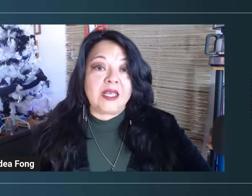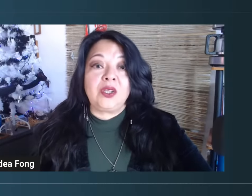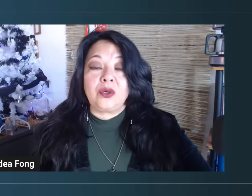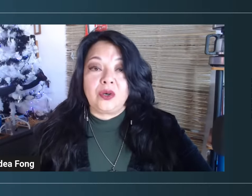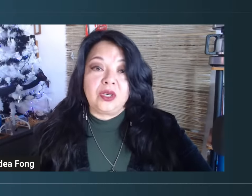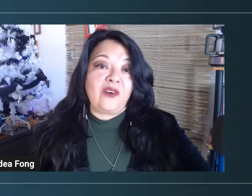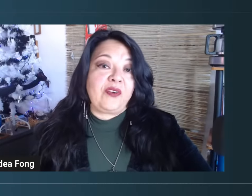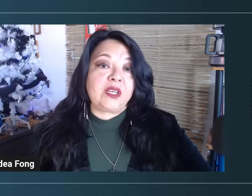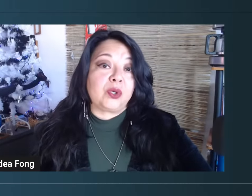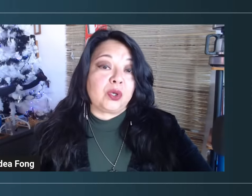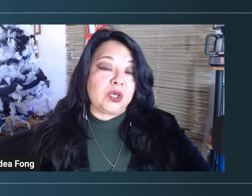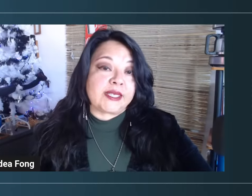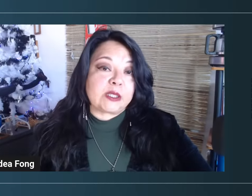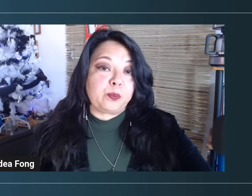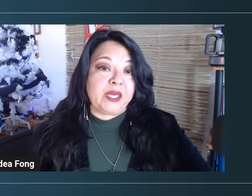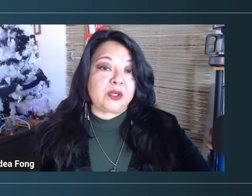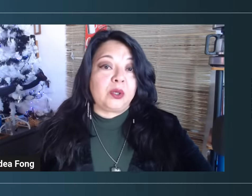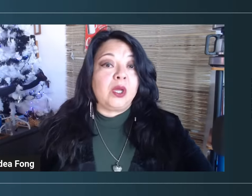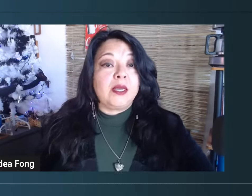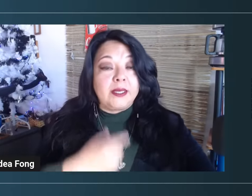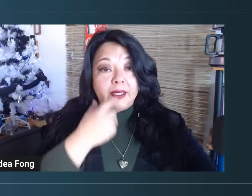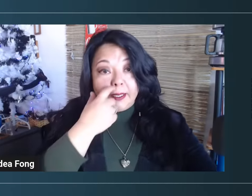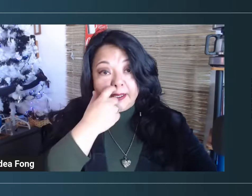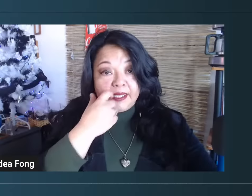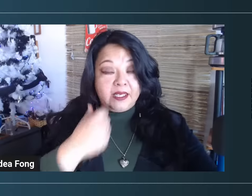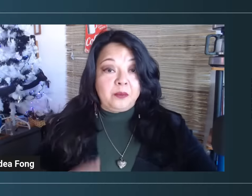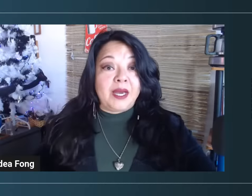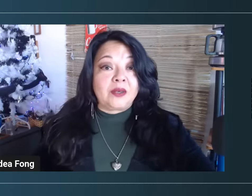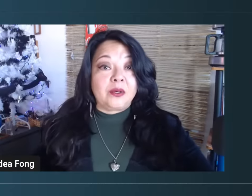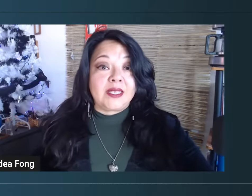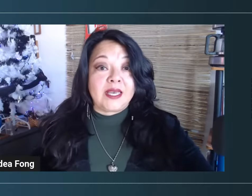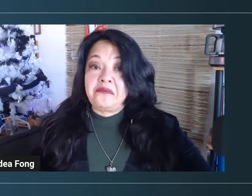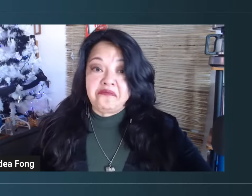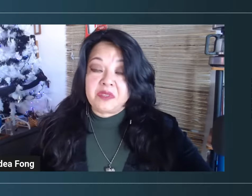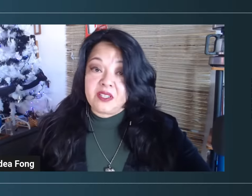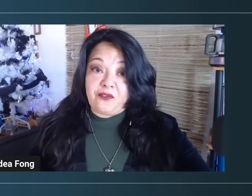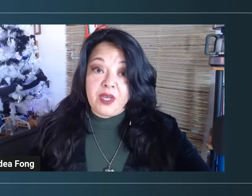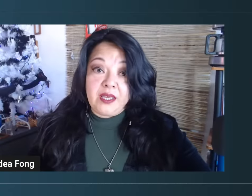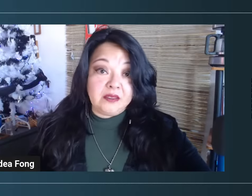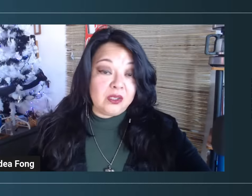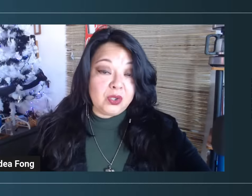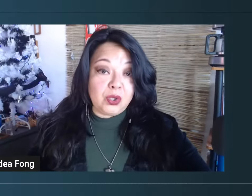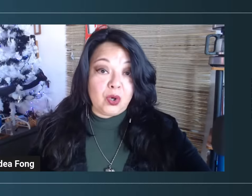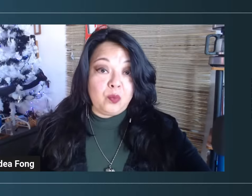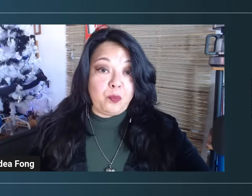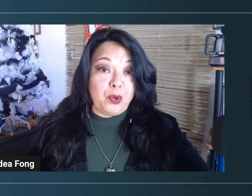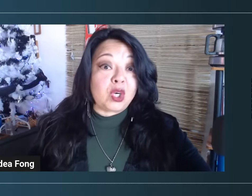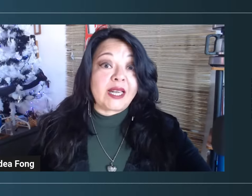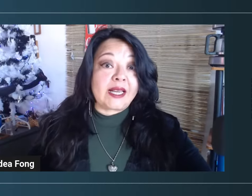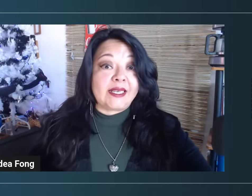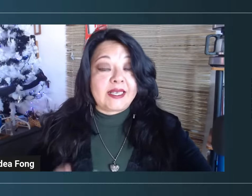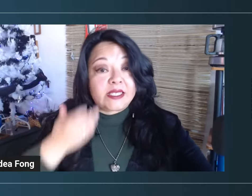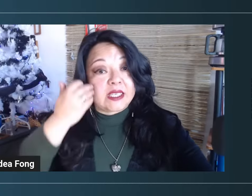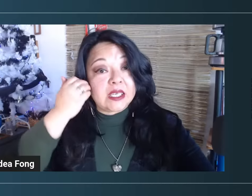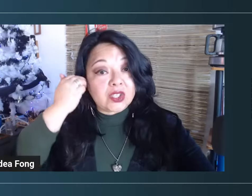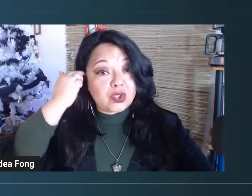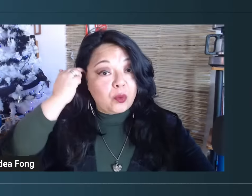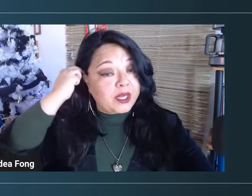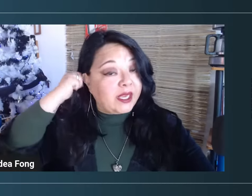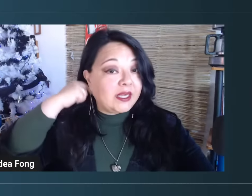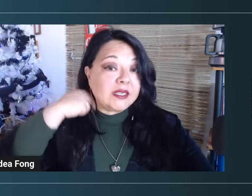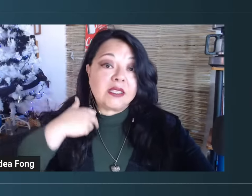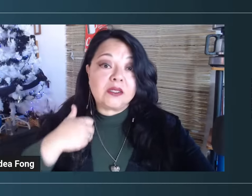cariño con afecto con respeto y que sin embargo Ella se fue como porra que es